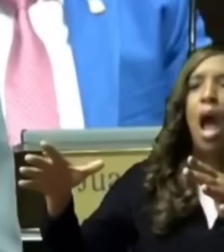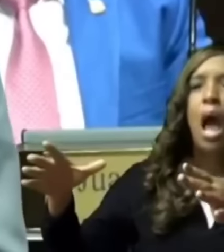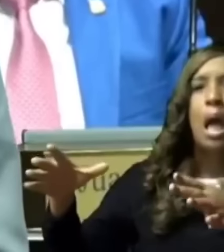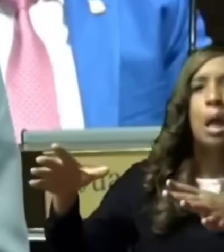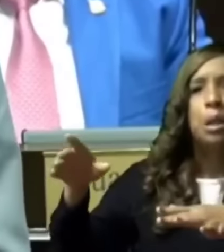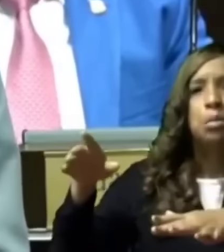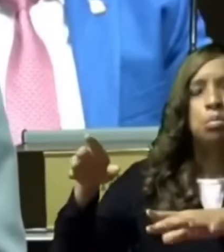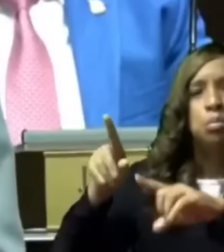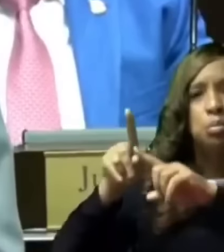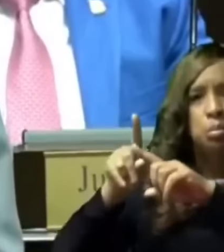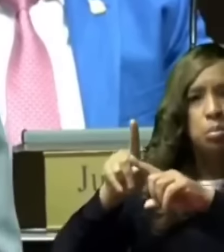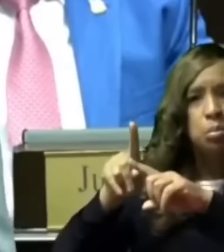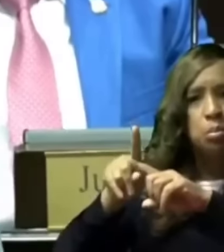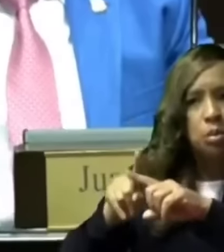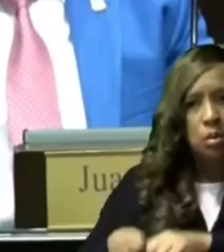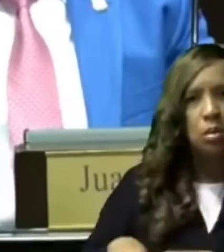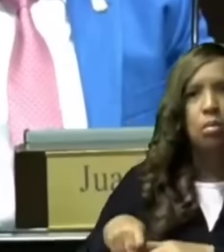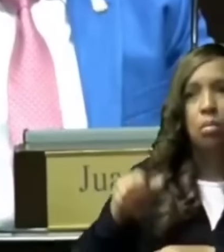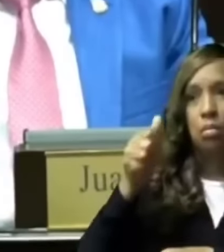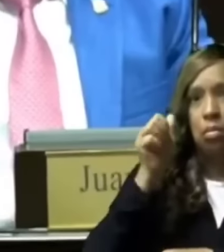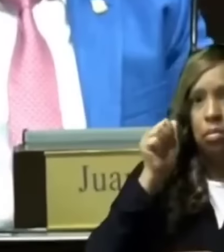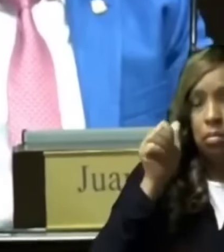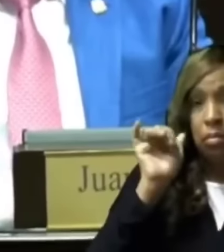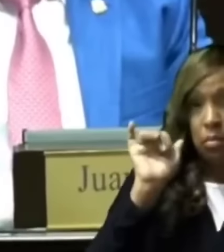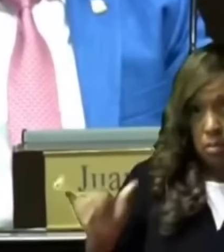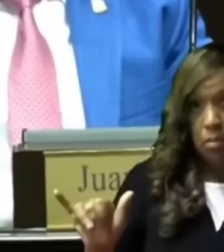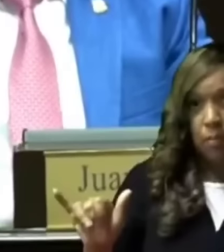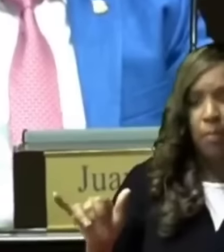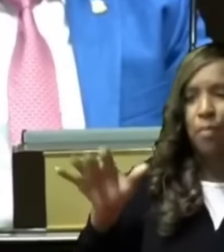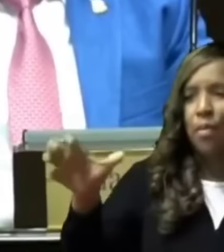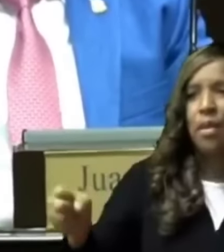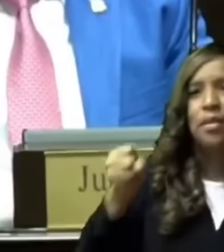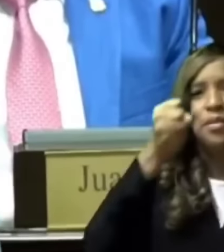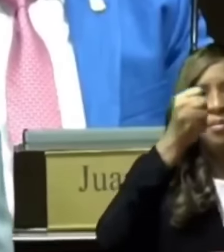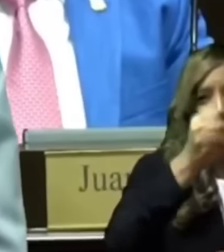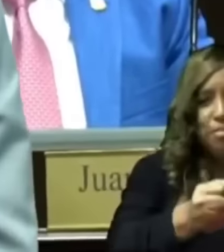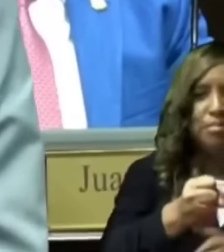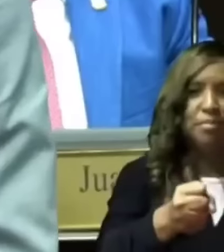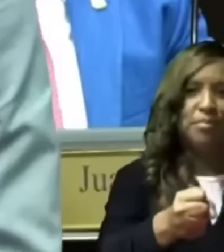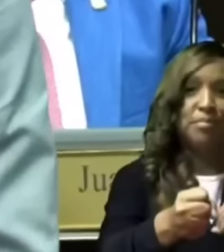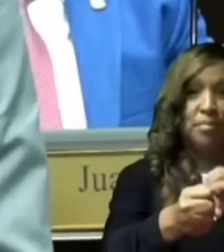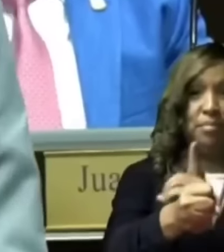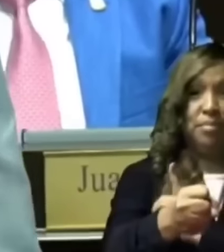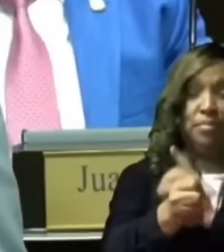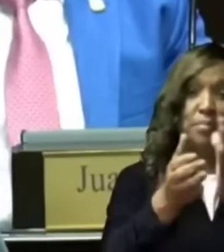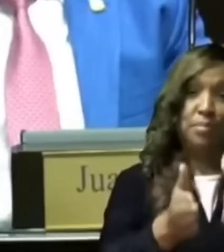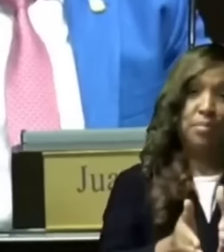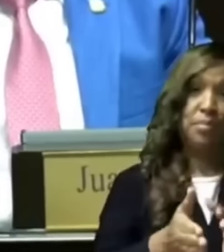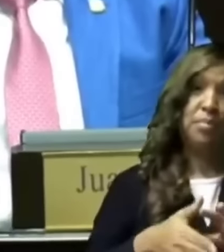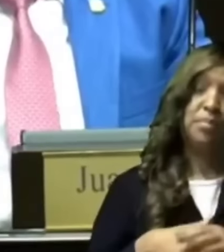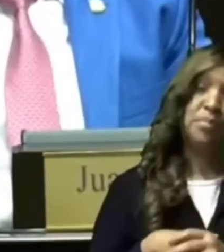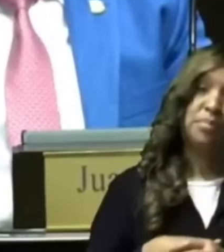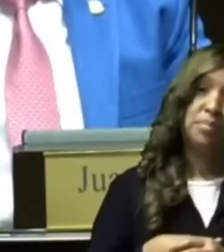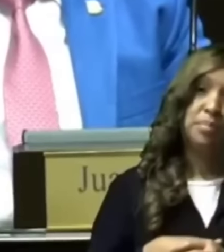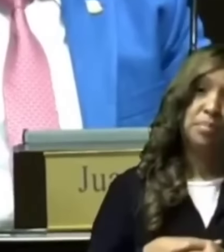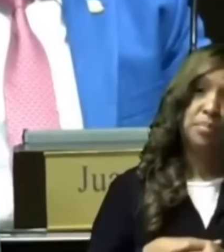entender, presidente de la Honorable Cámara de Diputados. Por eso es que se hace necesario, valga